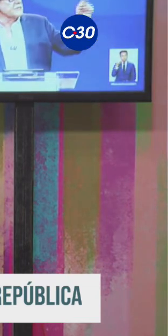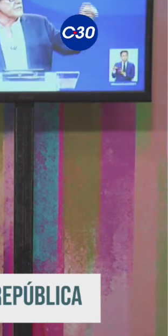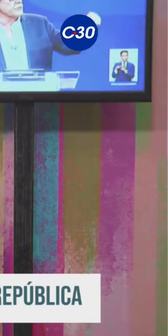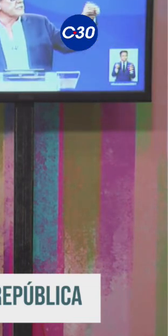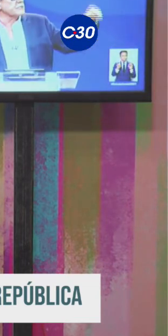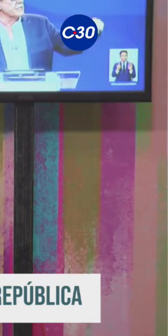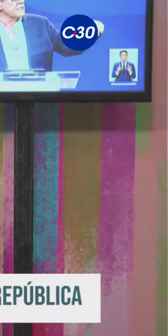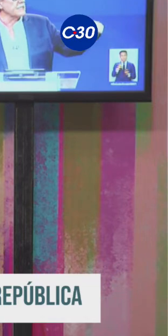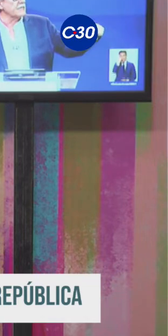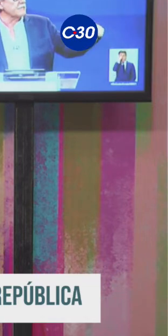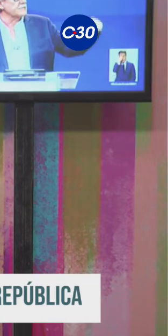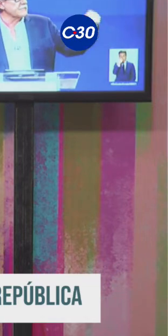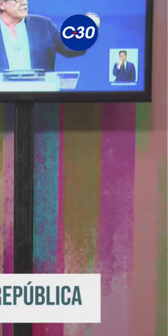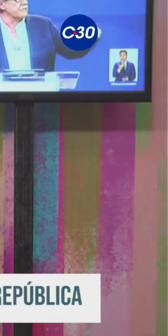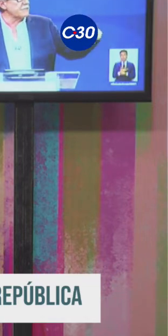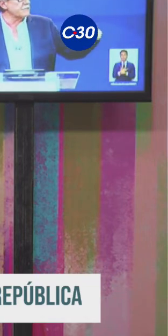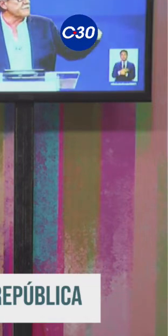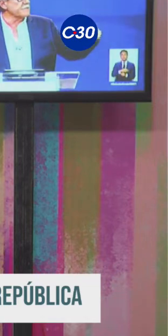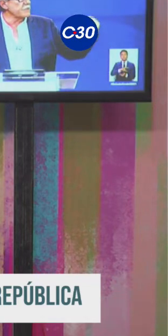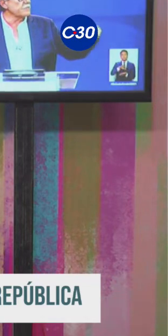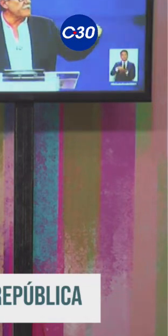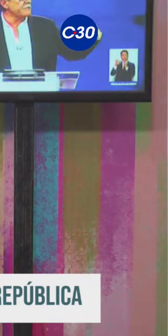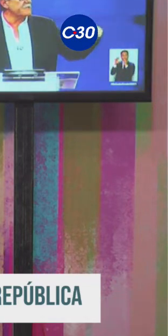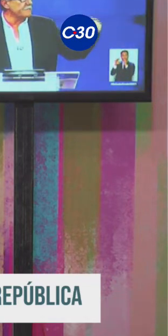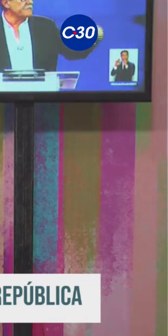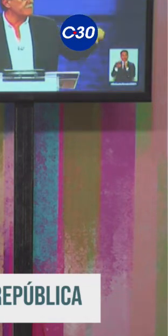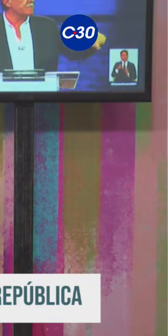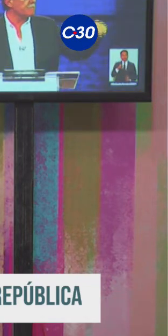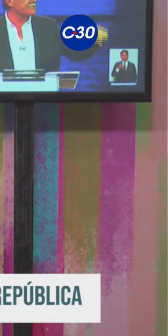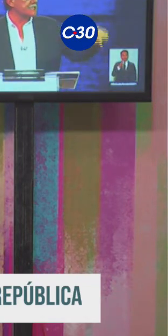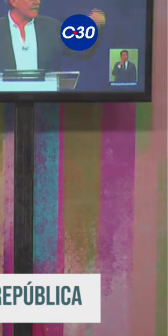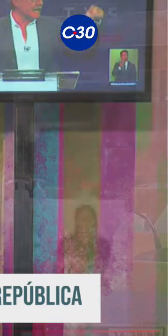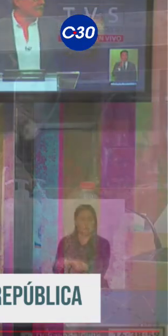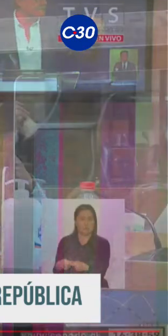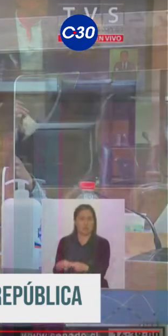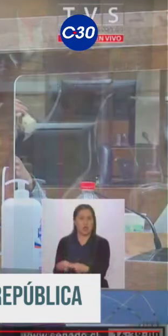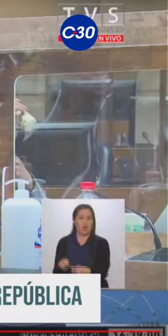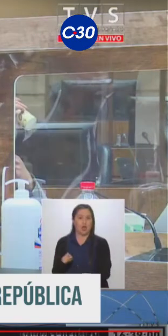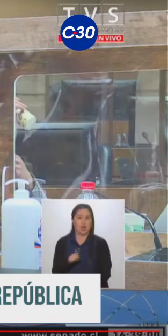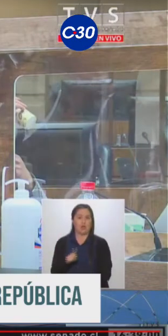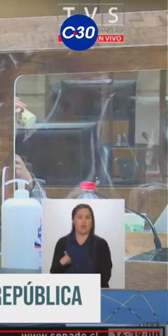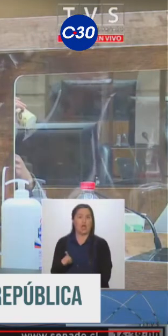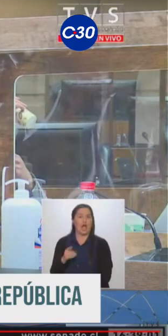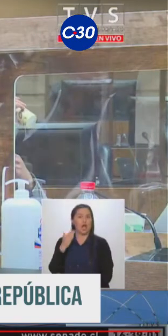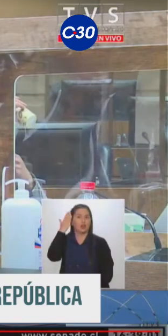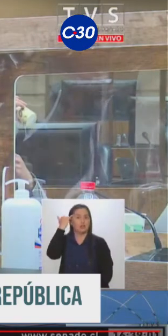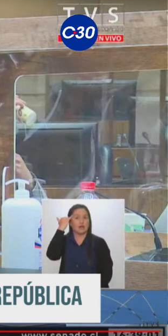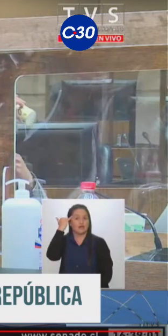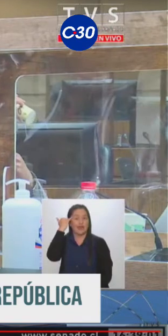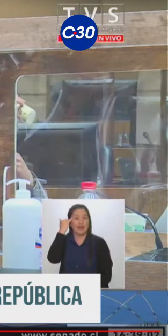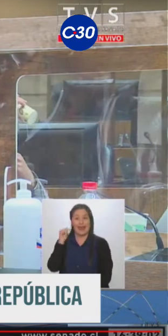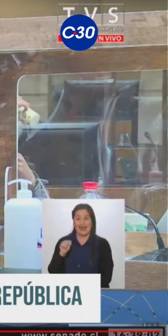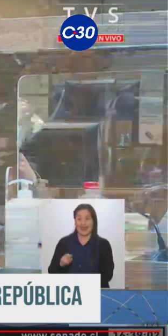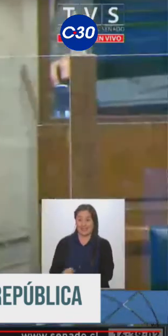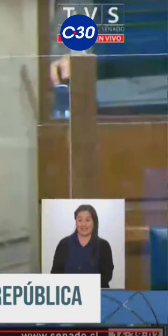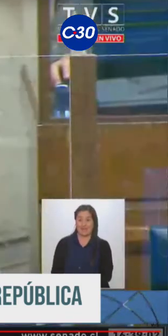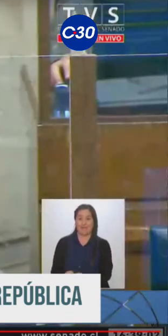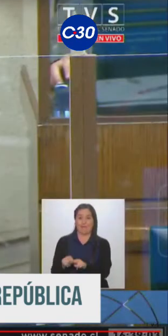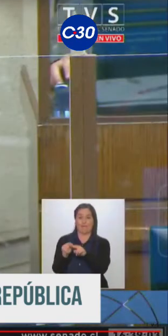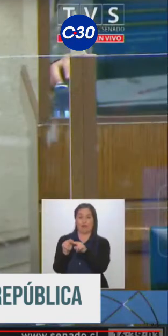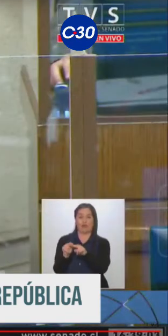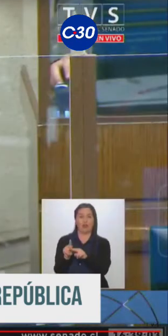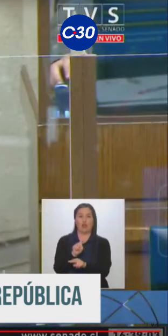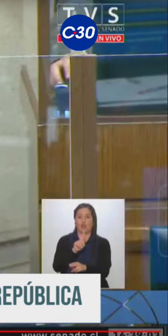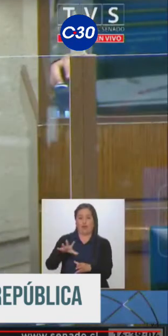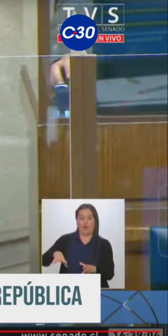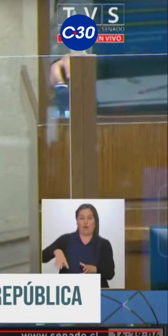República. ¿Votarán en contra de Piñera? Vamos a ver cómo se está desarrollando a esta hora la discusión en el hemiciclo de la Cámara Alta. No fue